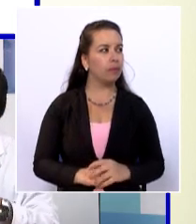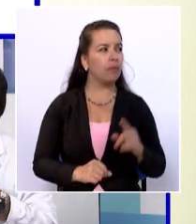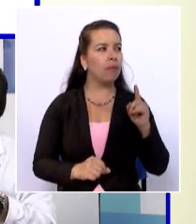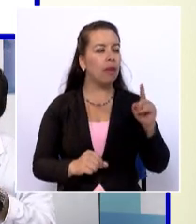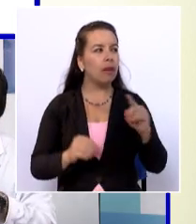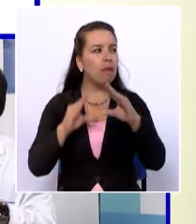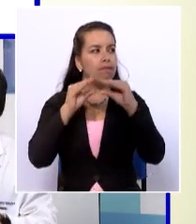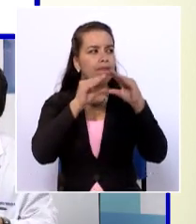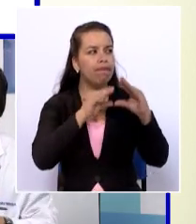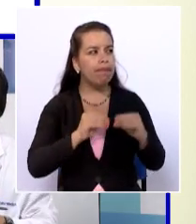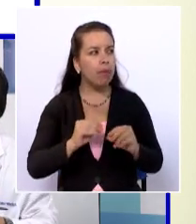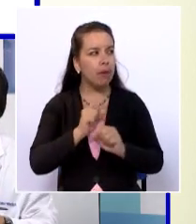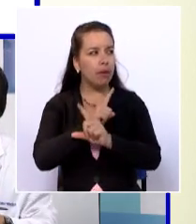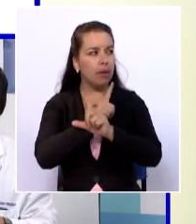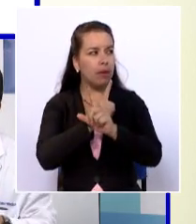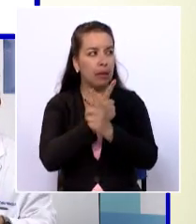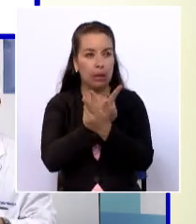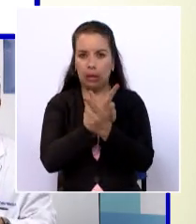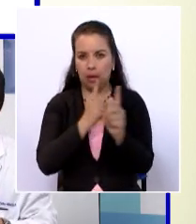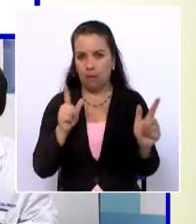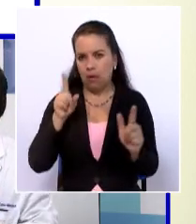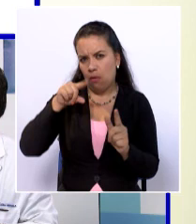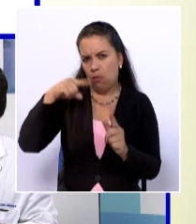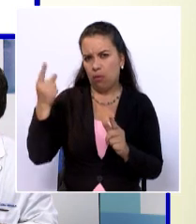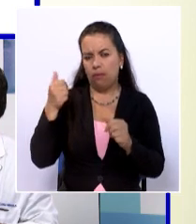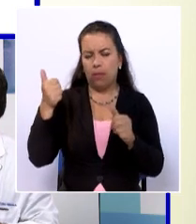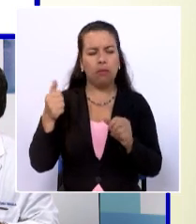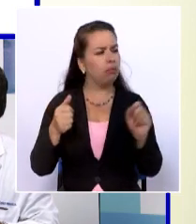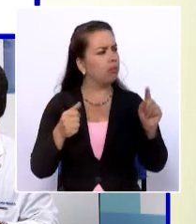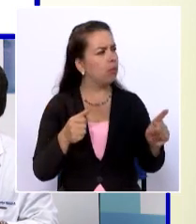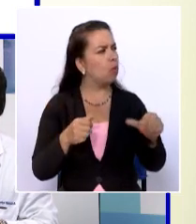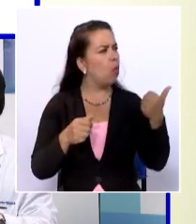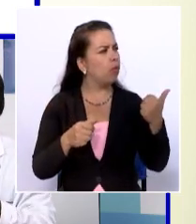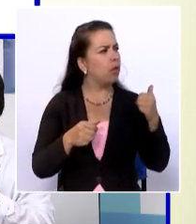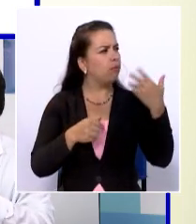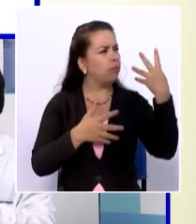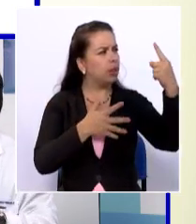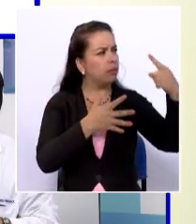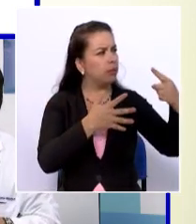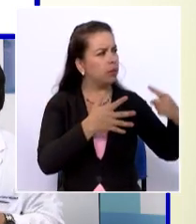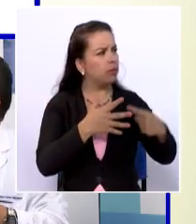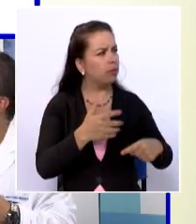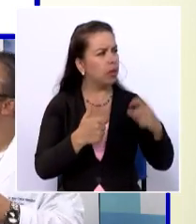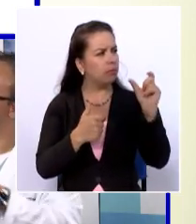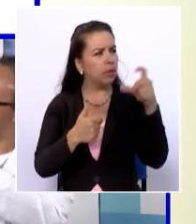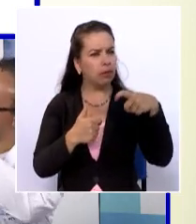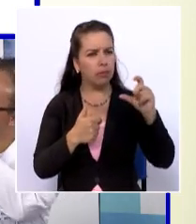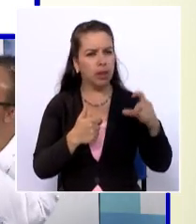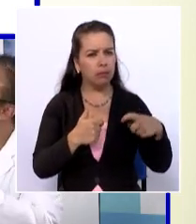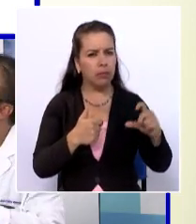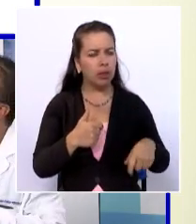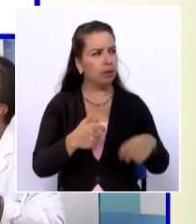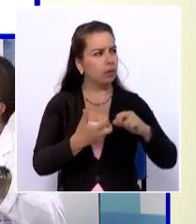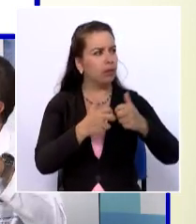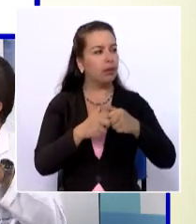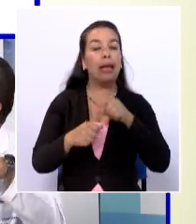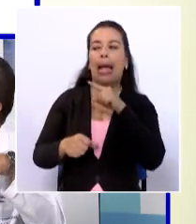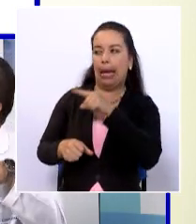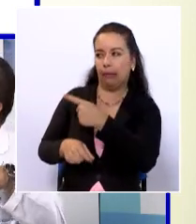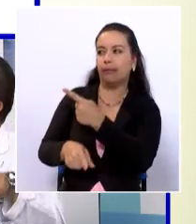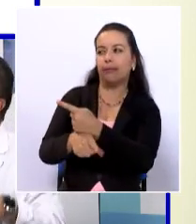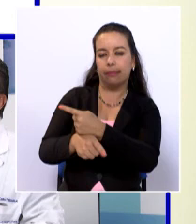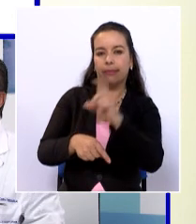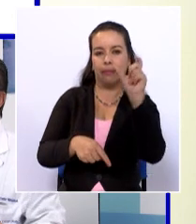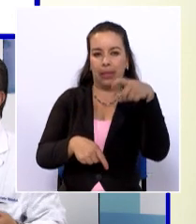y las partes anterior y posterior si estás si está al lado de ver cómo algunas patologías ahí vemos rupturas del menisco eso es lo que pasa cuando